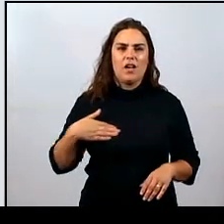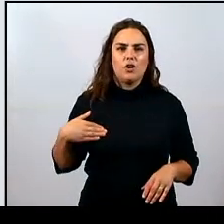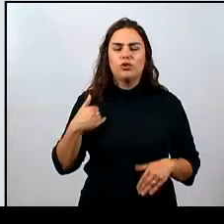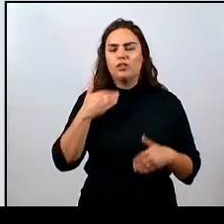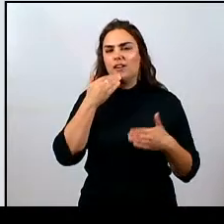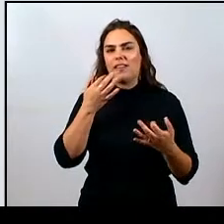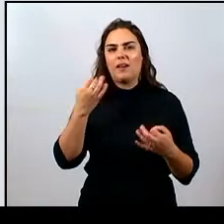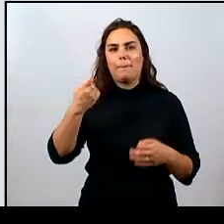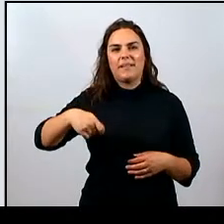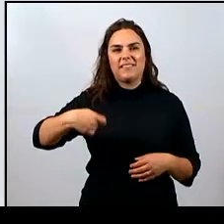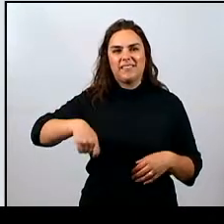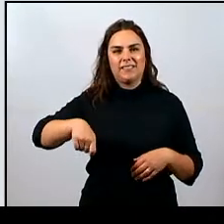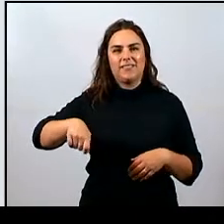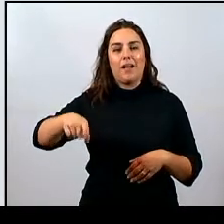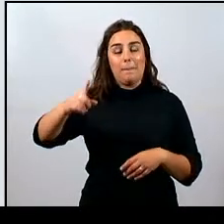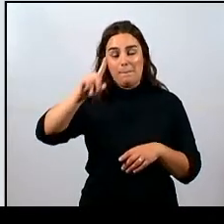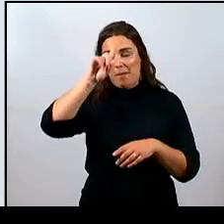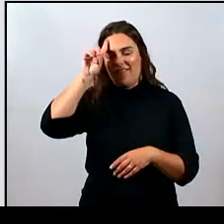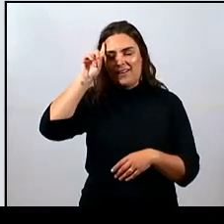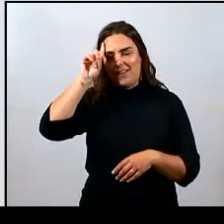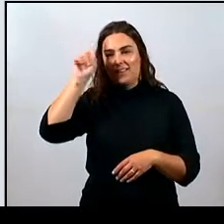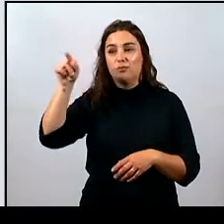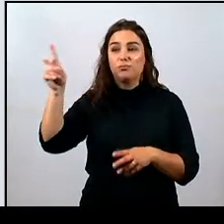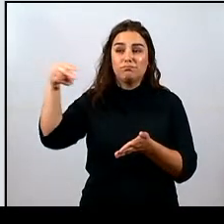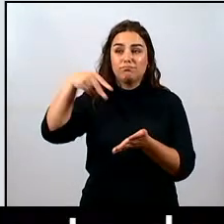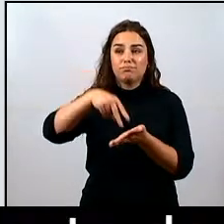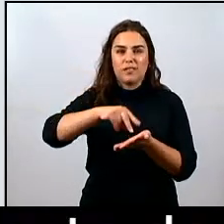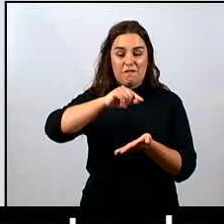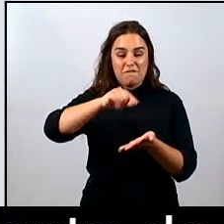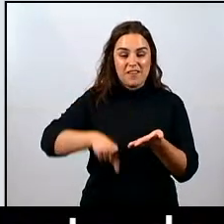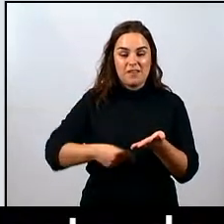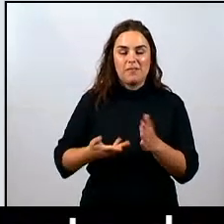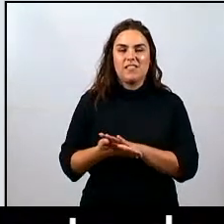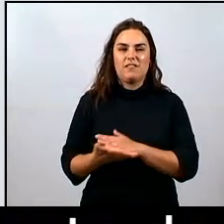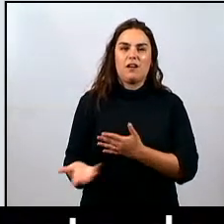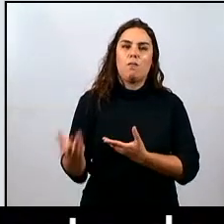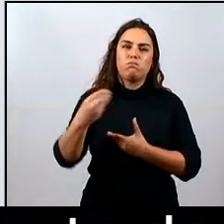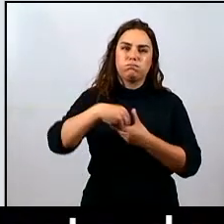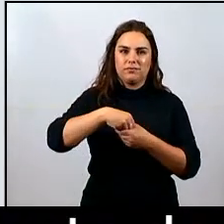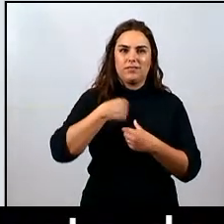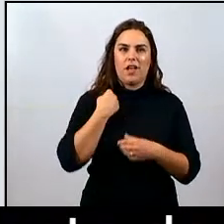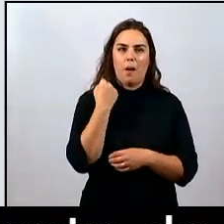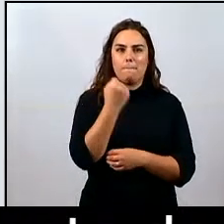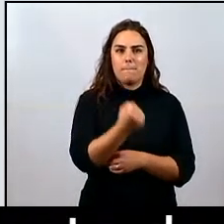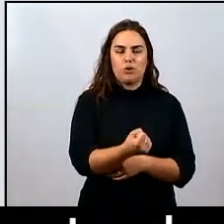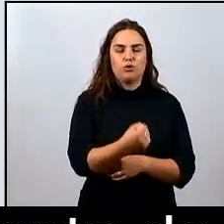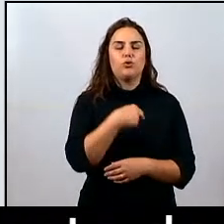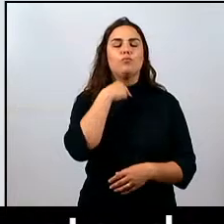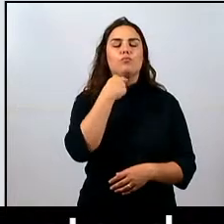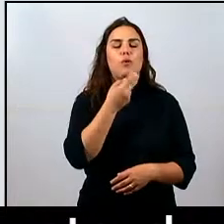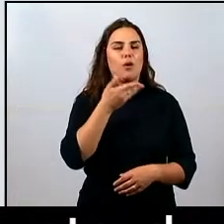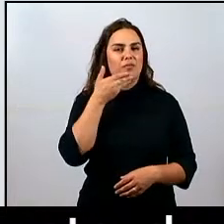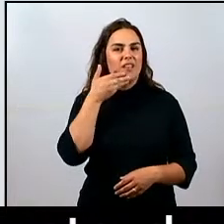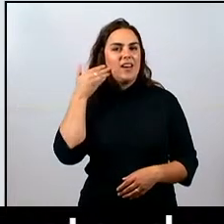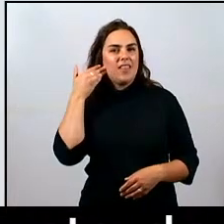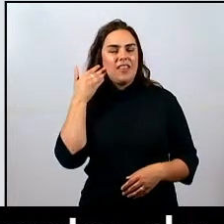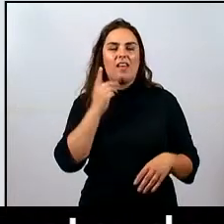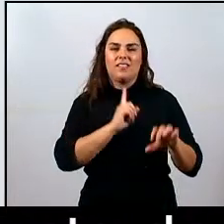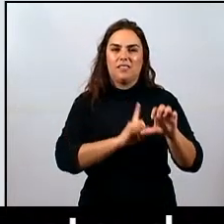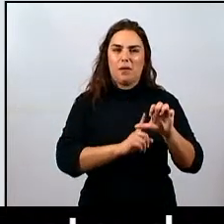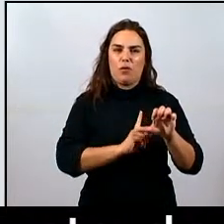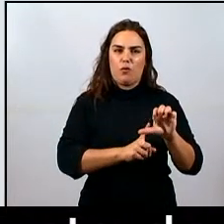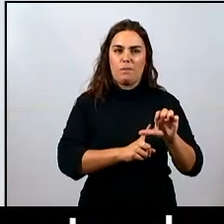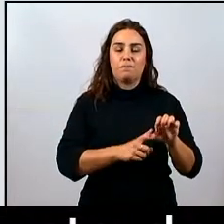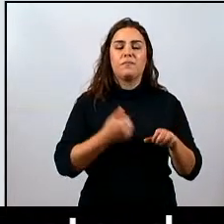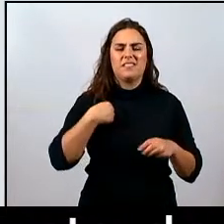la presidenta de Madrid que con su presencia y con su firma se sume a la voz y a la dignidad del pueblo extremeño. Nosotros